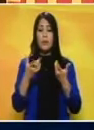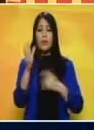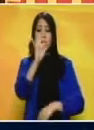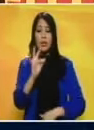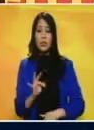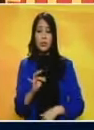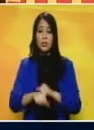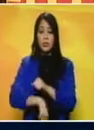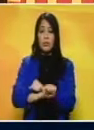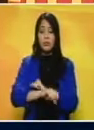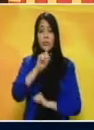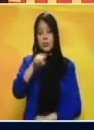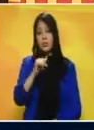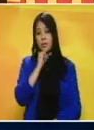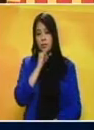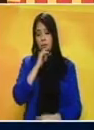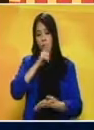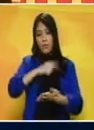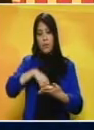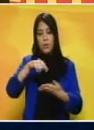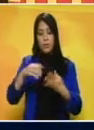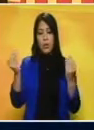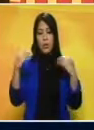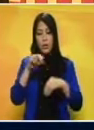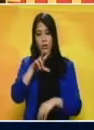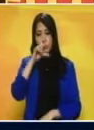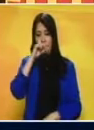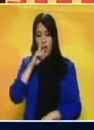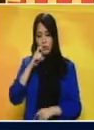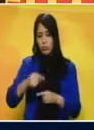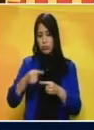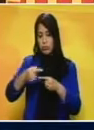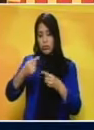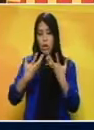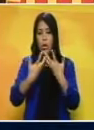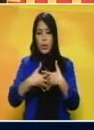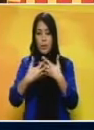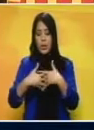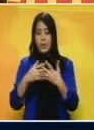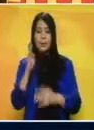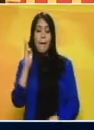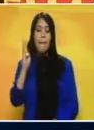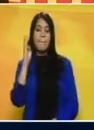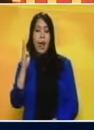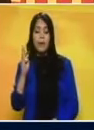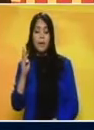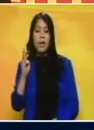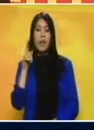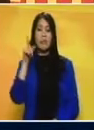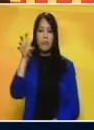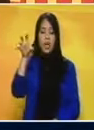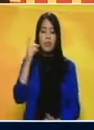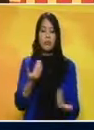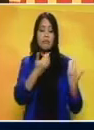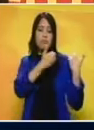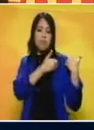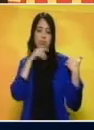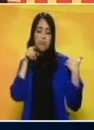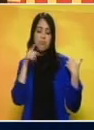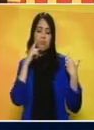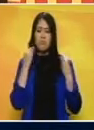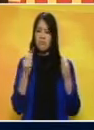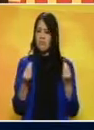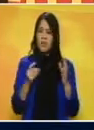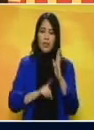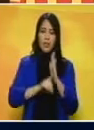de Fútbol también informó que firmó un acuerdo de 3 años con una empresa de Bélgica llamada Double Pass, que se encargará de crear programas de